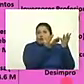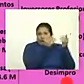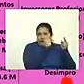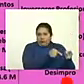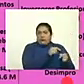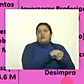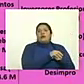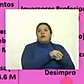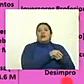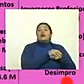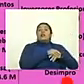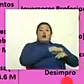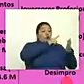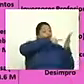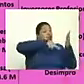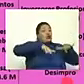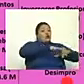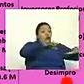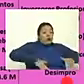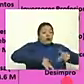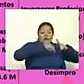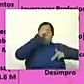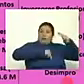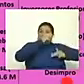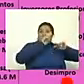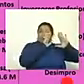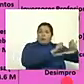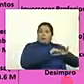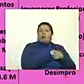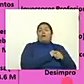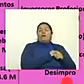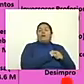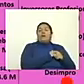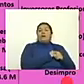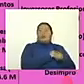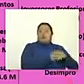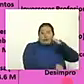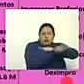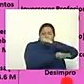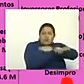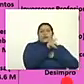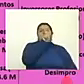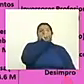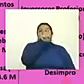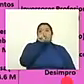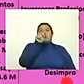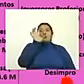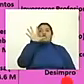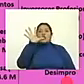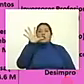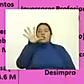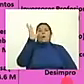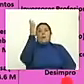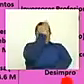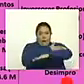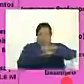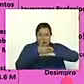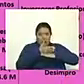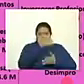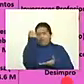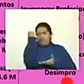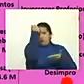contrato Ruta del Sol se logró a través de un soborno de 6.5 millones de dólares.